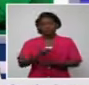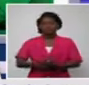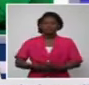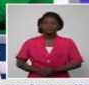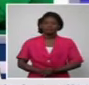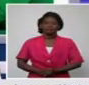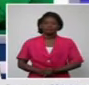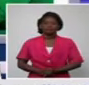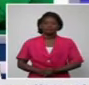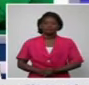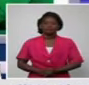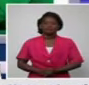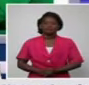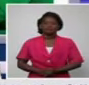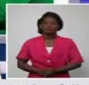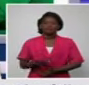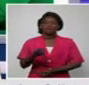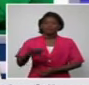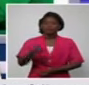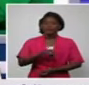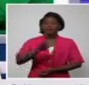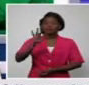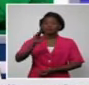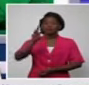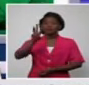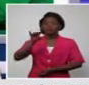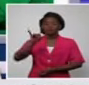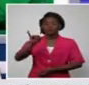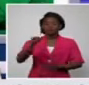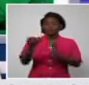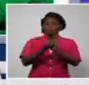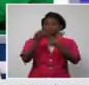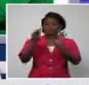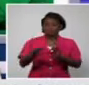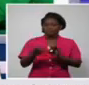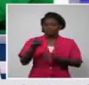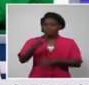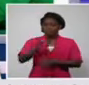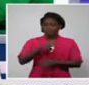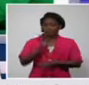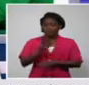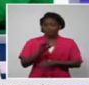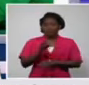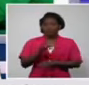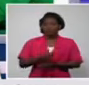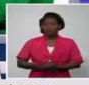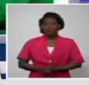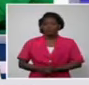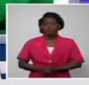Ayer, de los 836 casos que se diagnosticaron, el